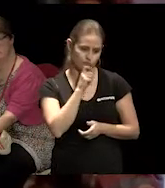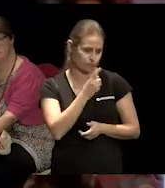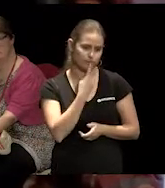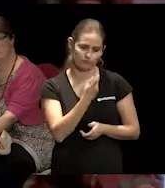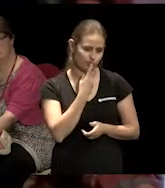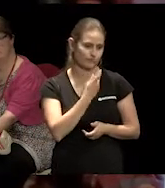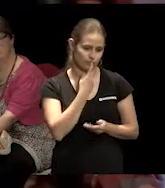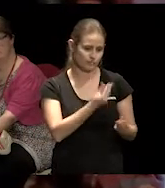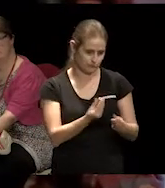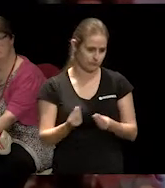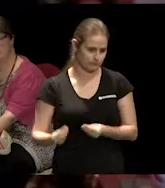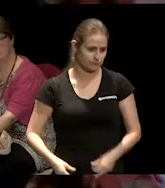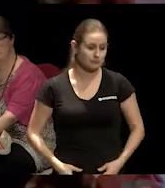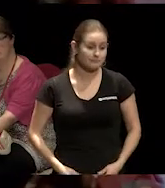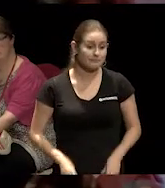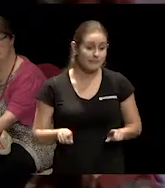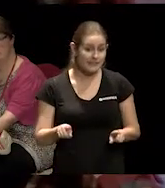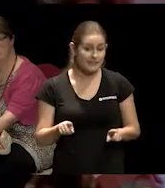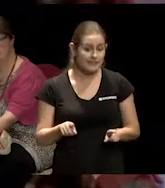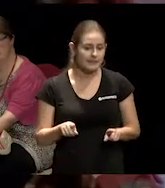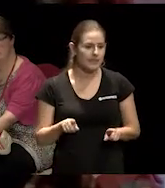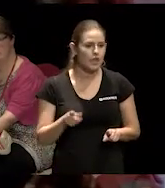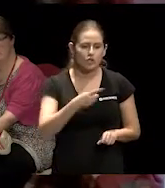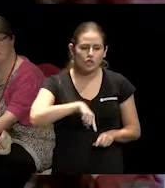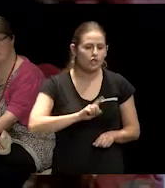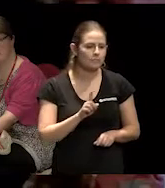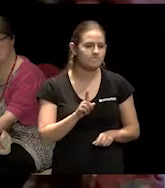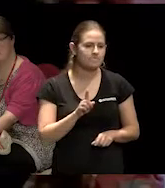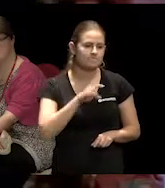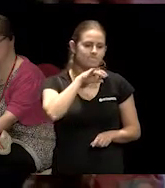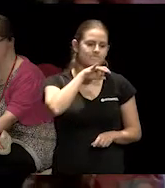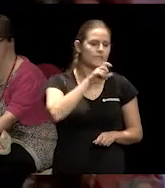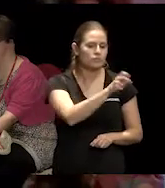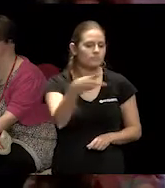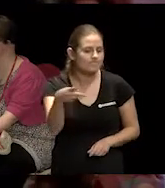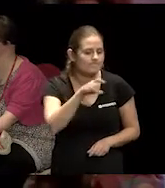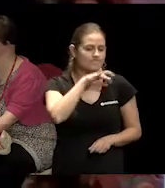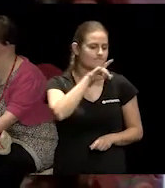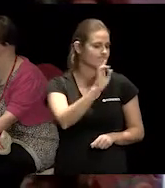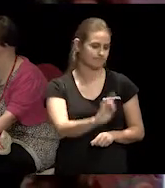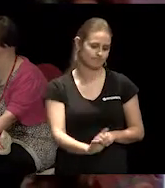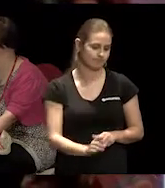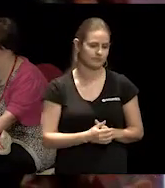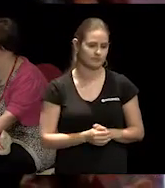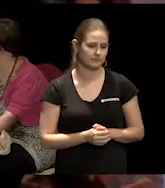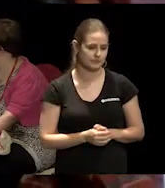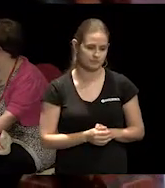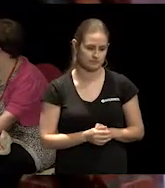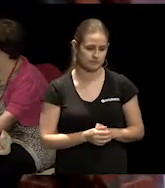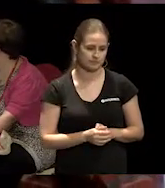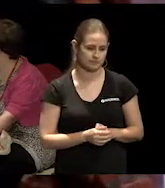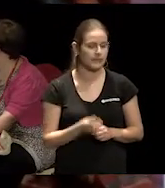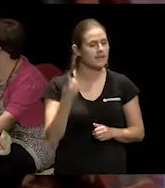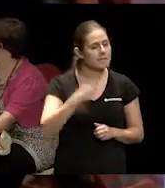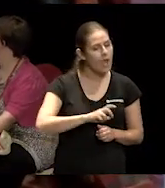realmente, en este sentido, no estamos en absoluto satisfechos. Respecto a si hemos hecho más cosas, hicimos un bolo